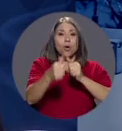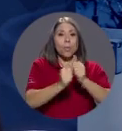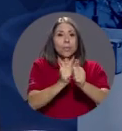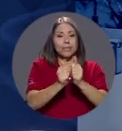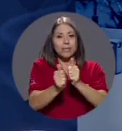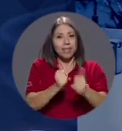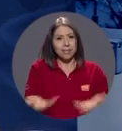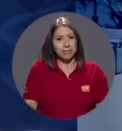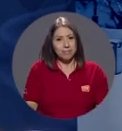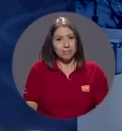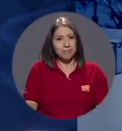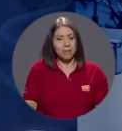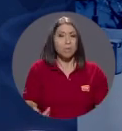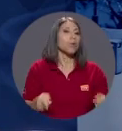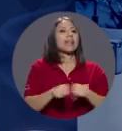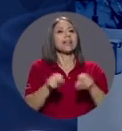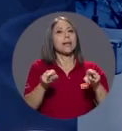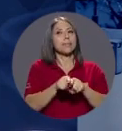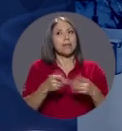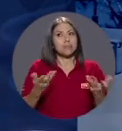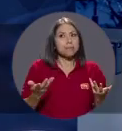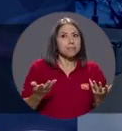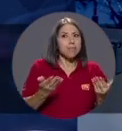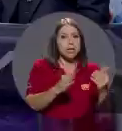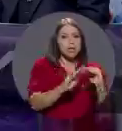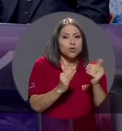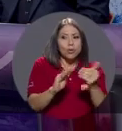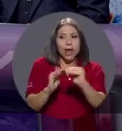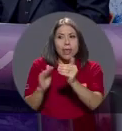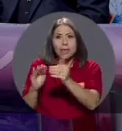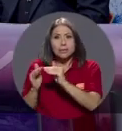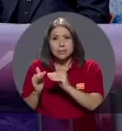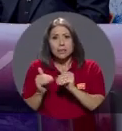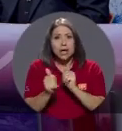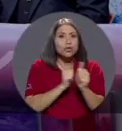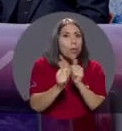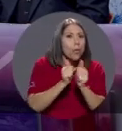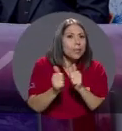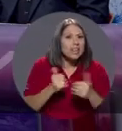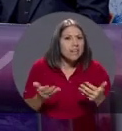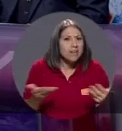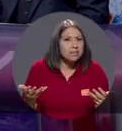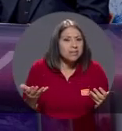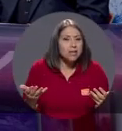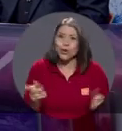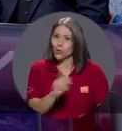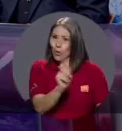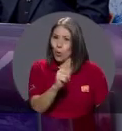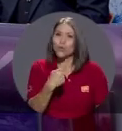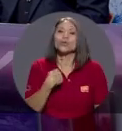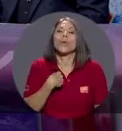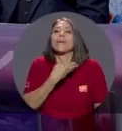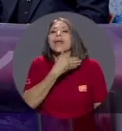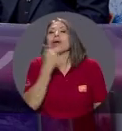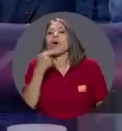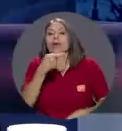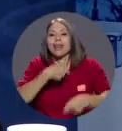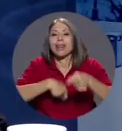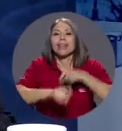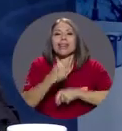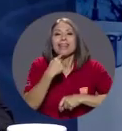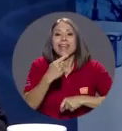de competitividad, ¿verdad? Porque también, ¿qué tan competitivas son las ciudades? No, yo más bien diría,